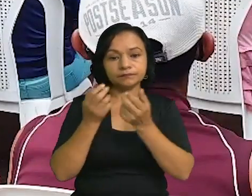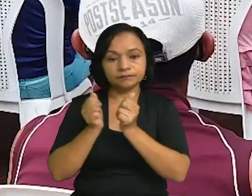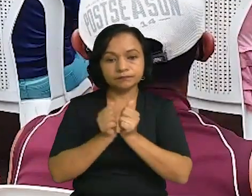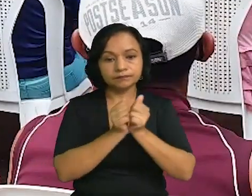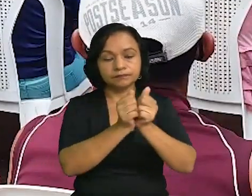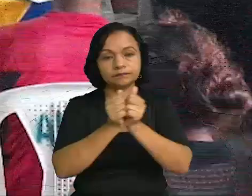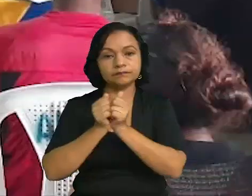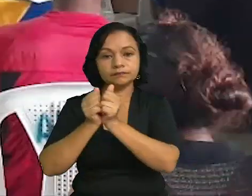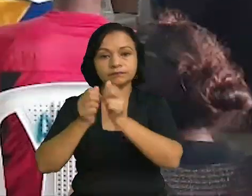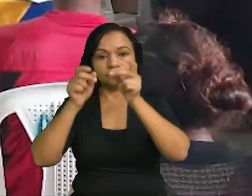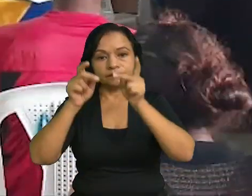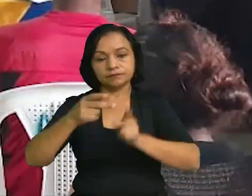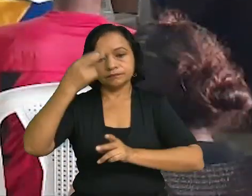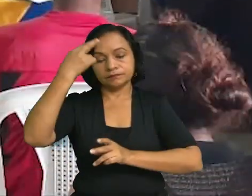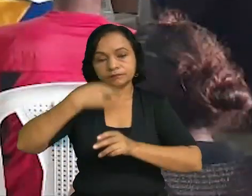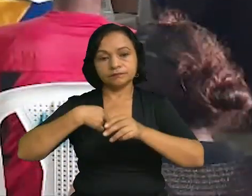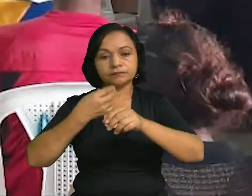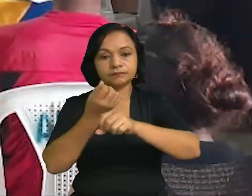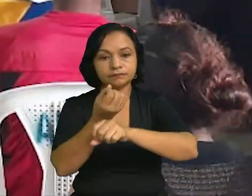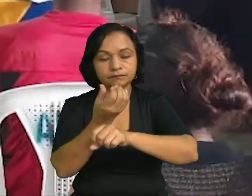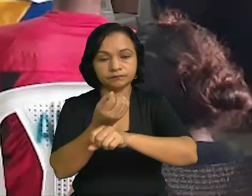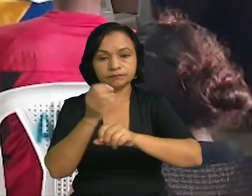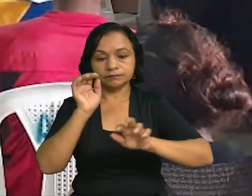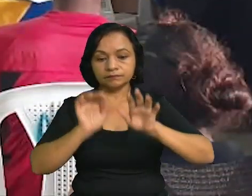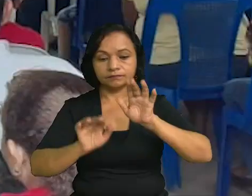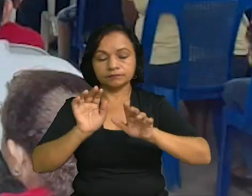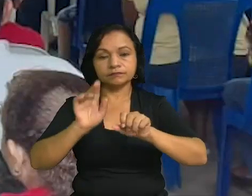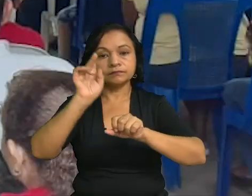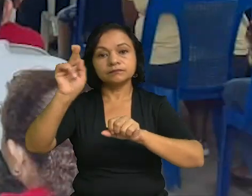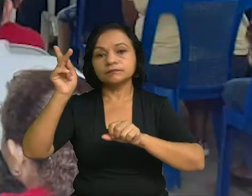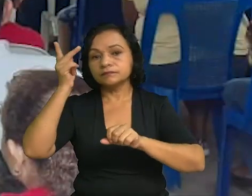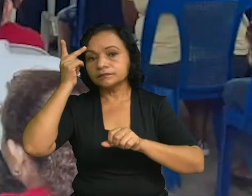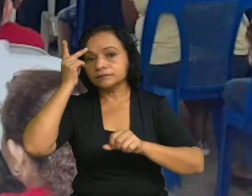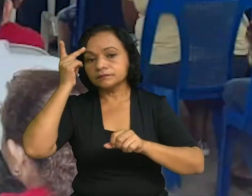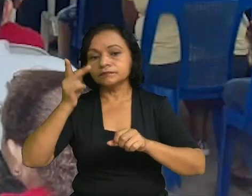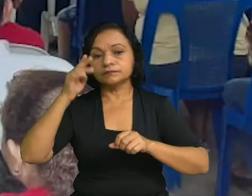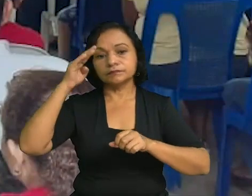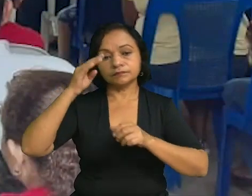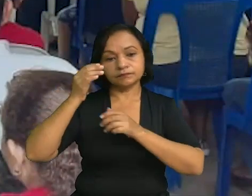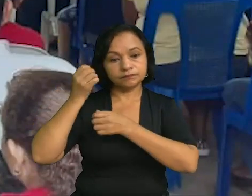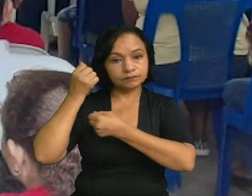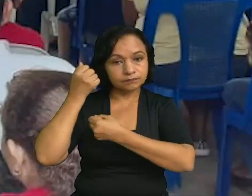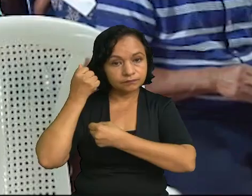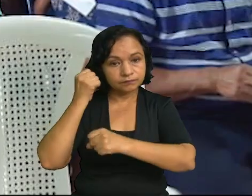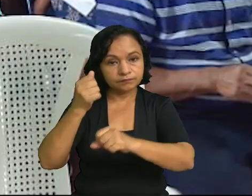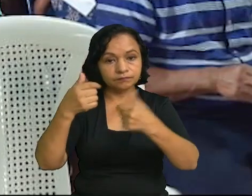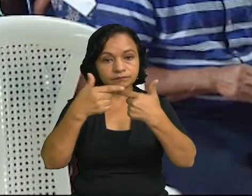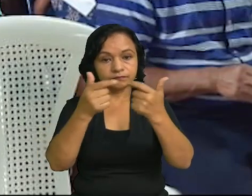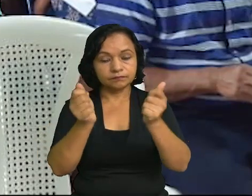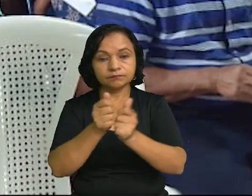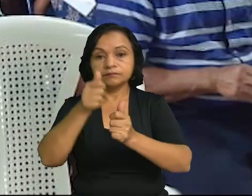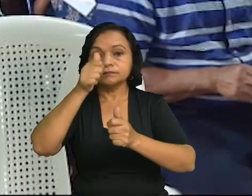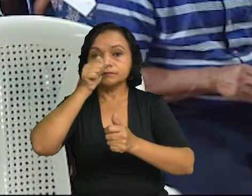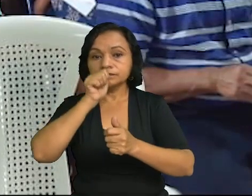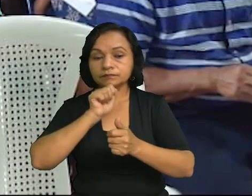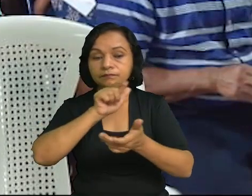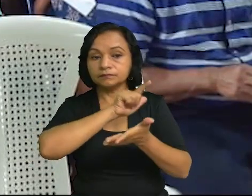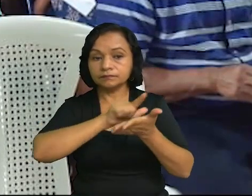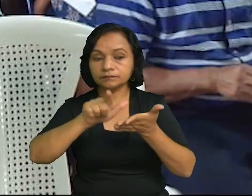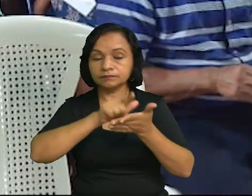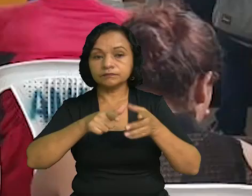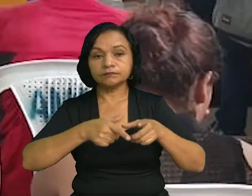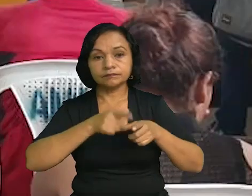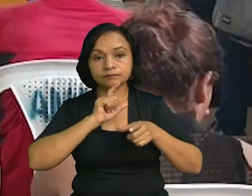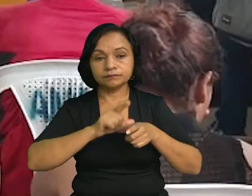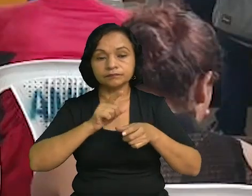de las autoridades municipales secretarios políticos líderes comunitarios y directivos de los comités de agua potable y saneamiento